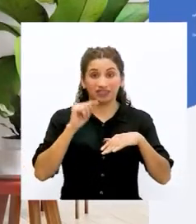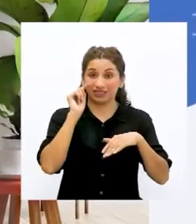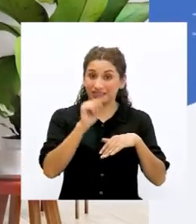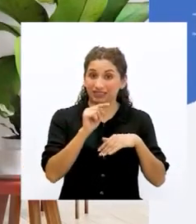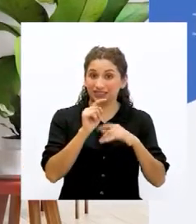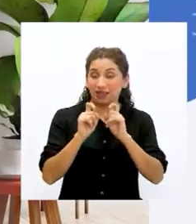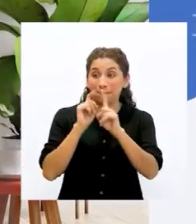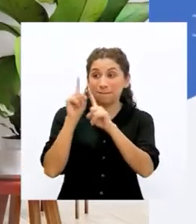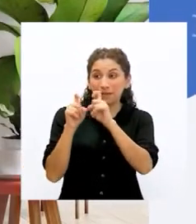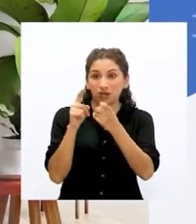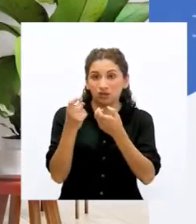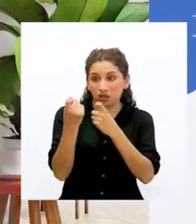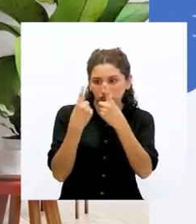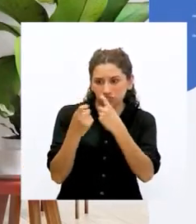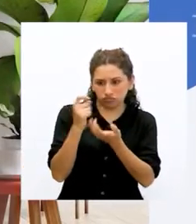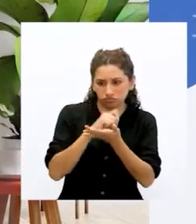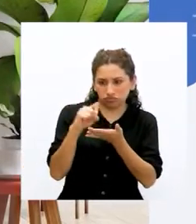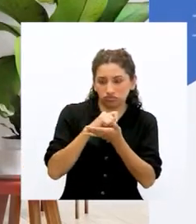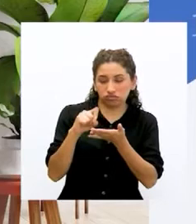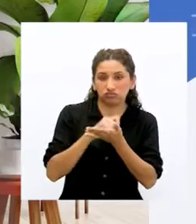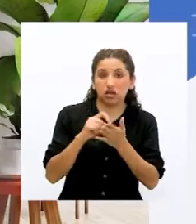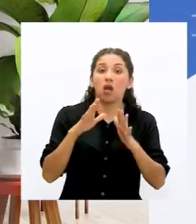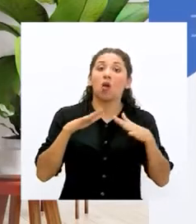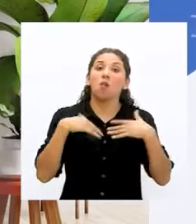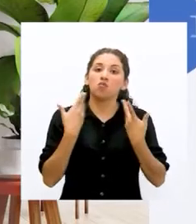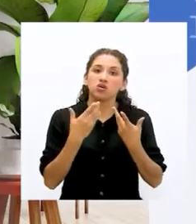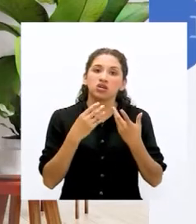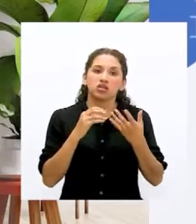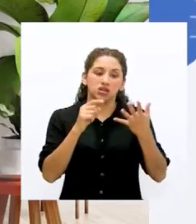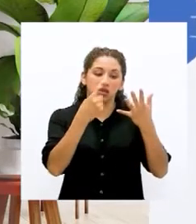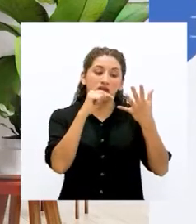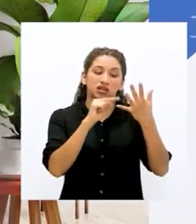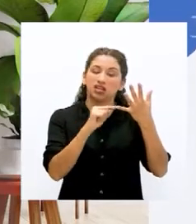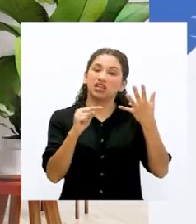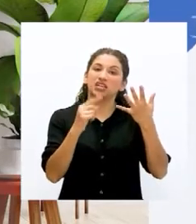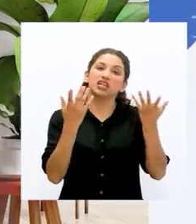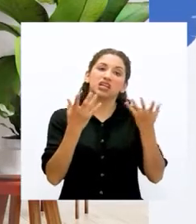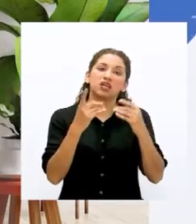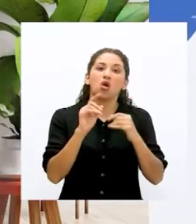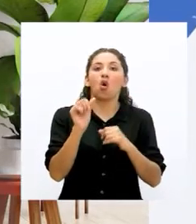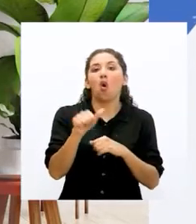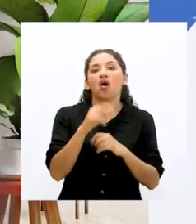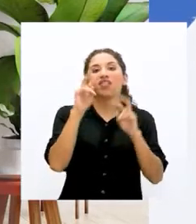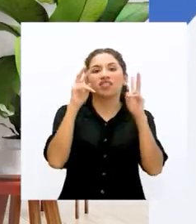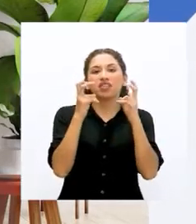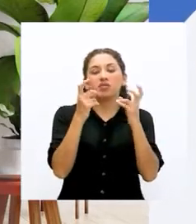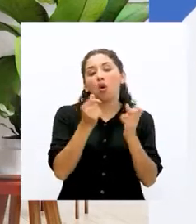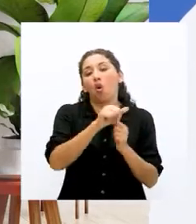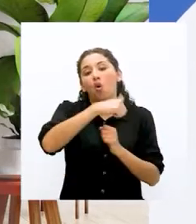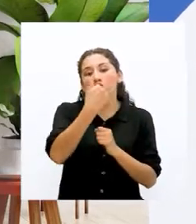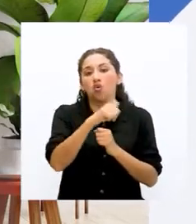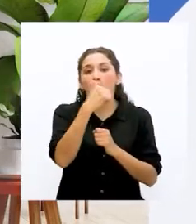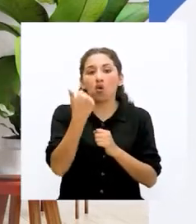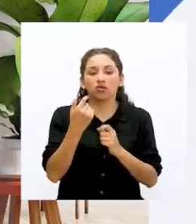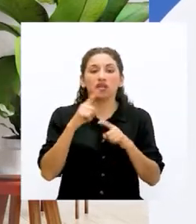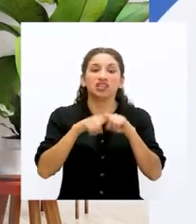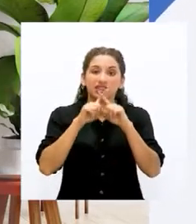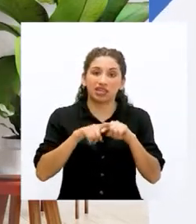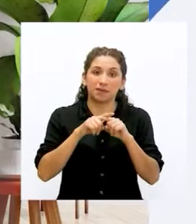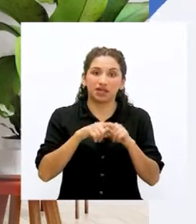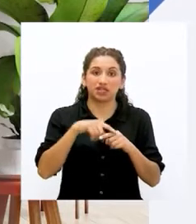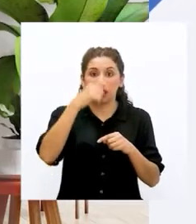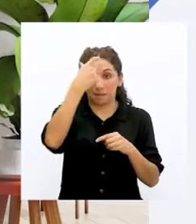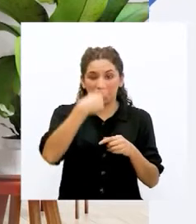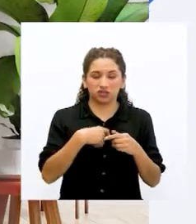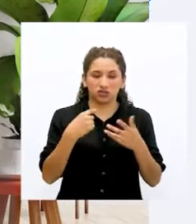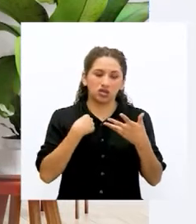encuestas, también se puede dejar la opción de marcar otros, en caso de que el encuestado o la encuestada sientan que